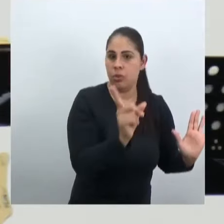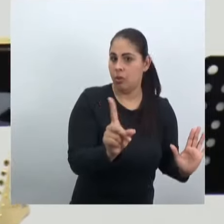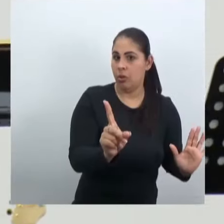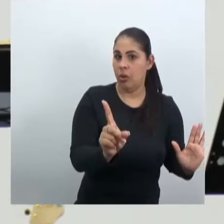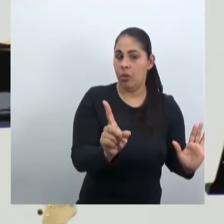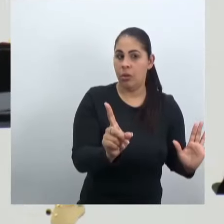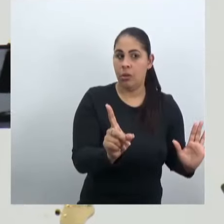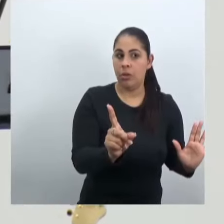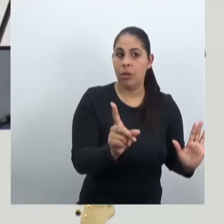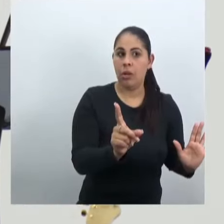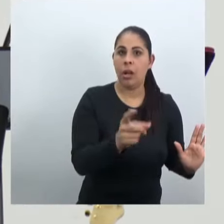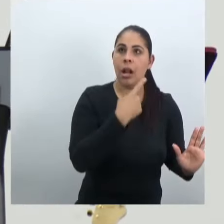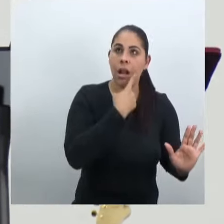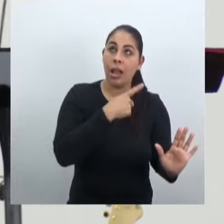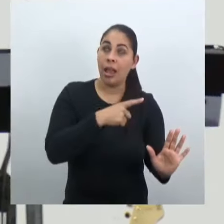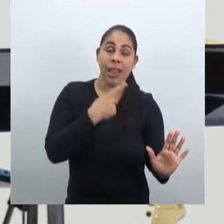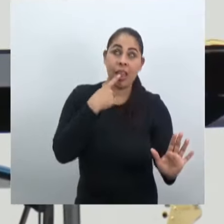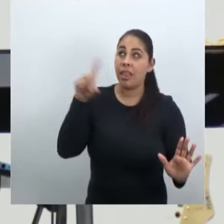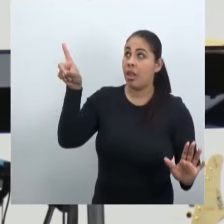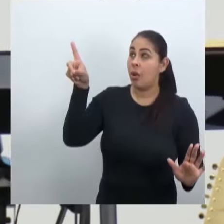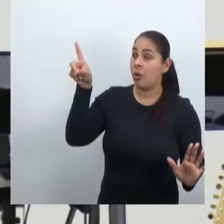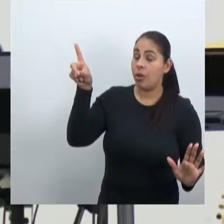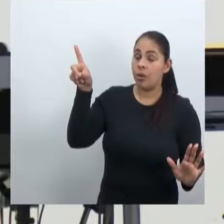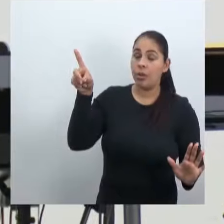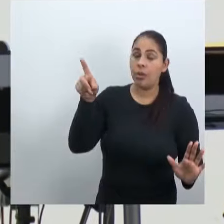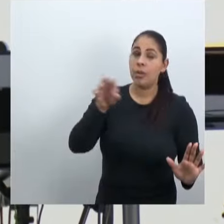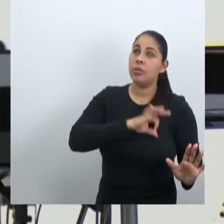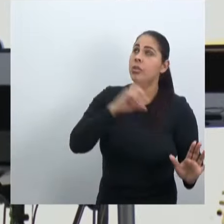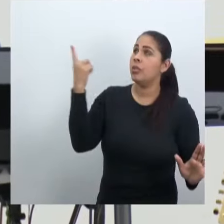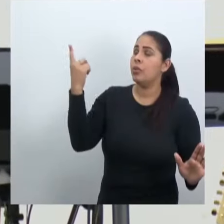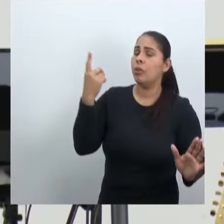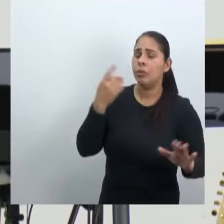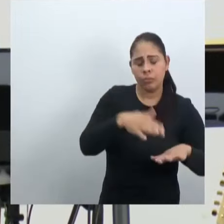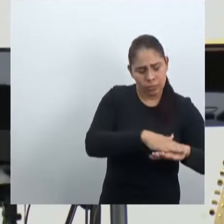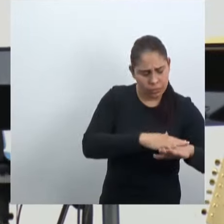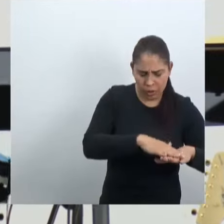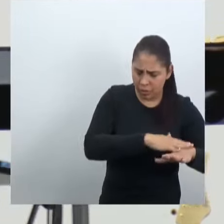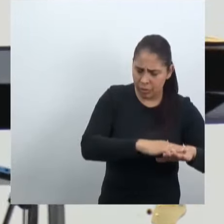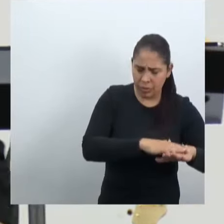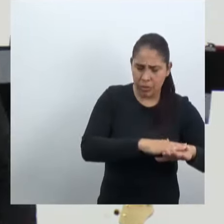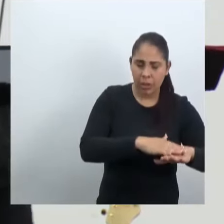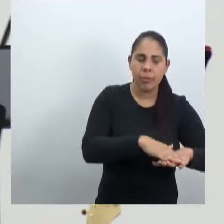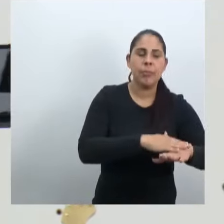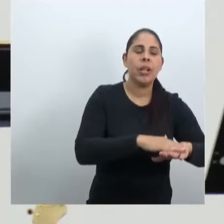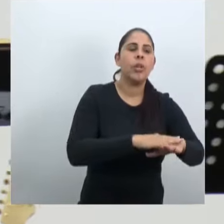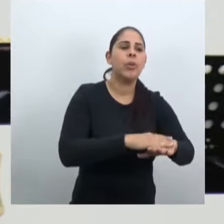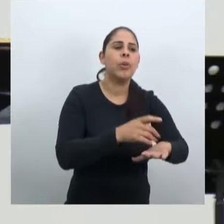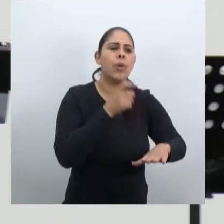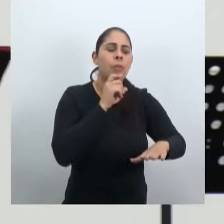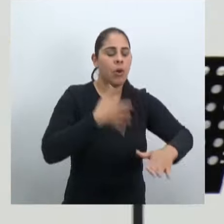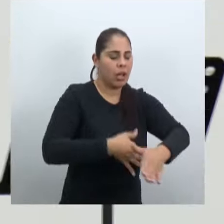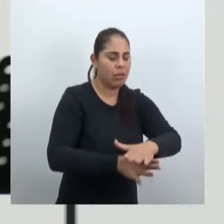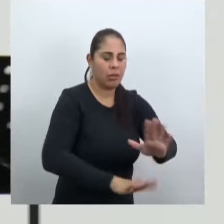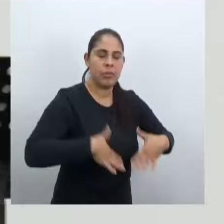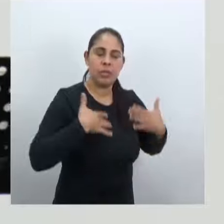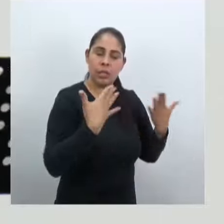es: perdóname. ¿Y qué recibió? Perdón por la gracia. ¿Cómo se fue a casa?